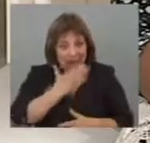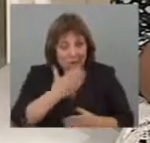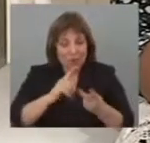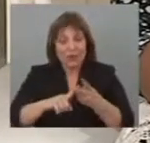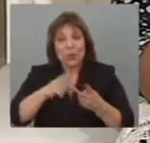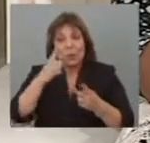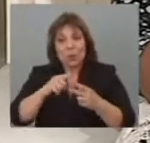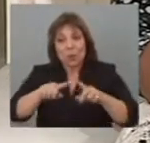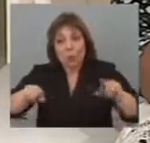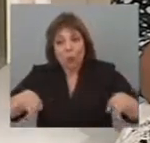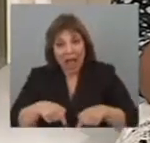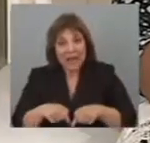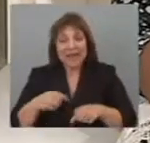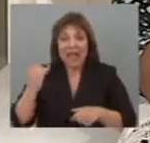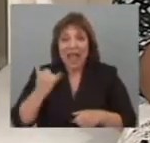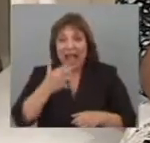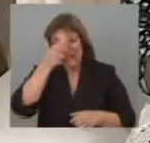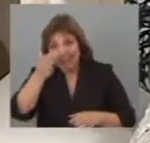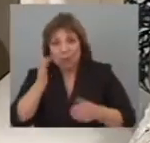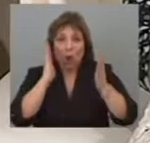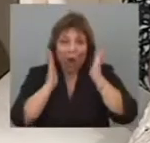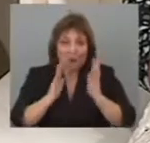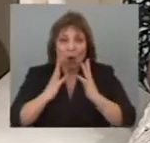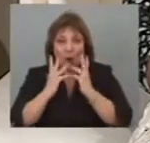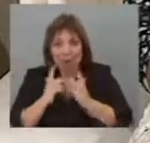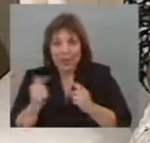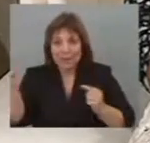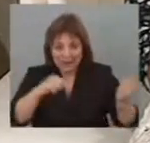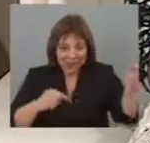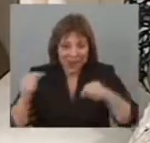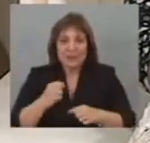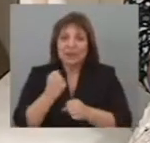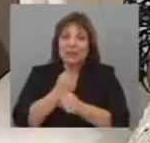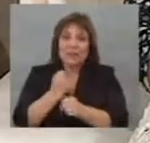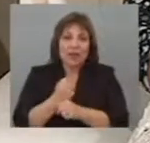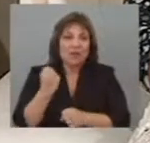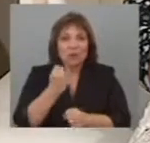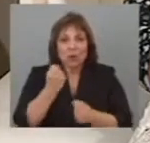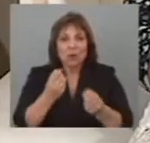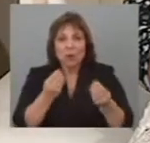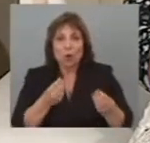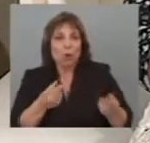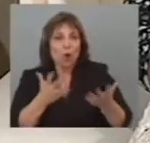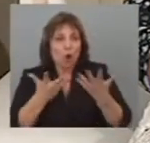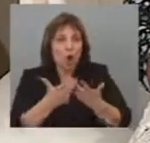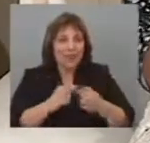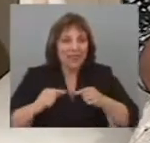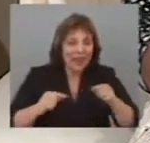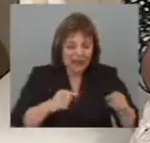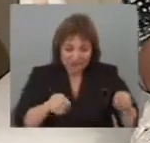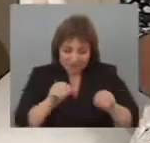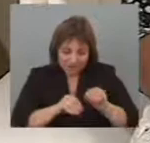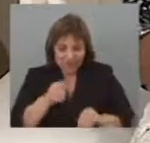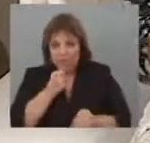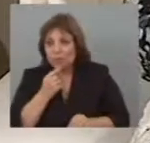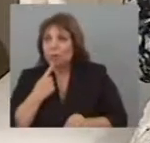donde tiene una competencia de asesoría a los organismos, pero trabaja fundamentalmente articulando y coordinando políticas